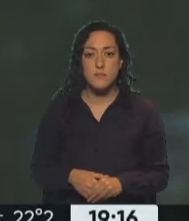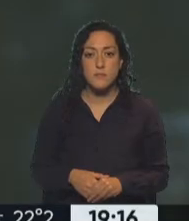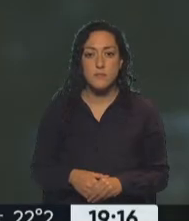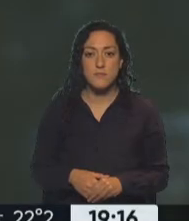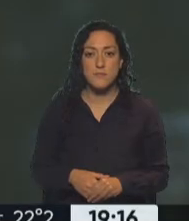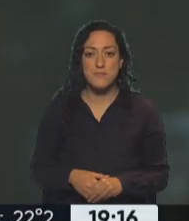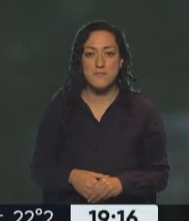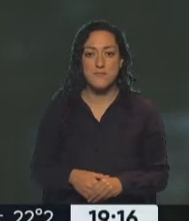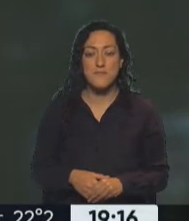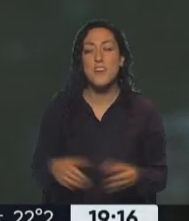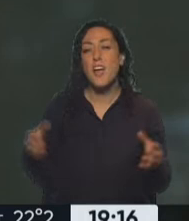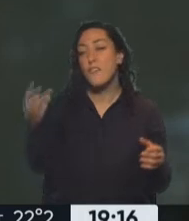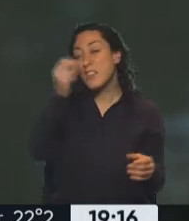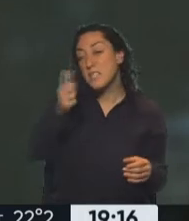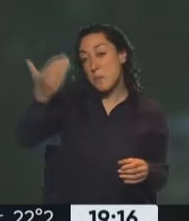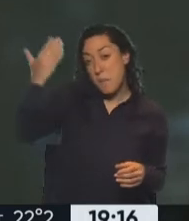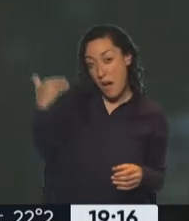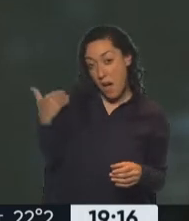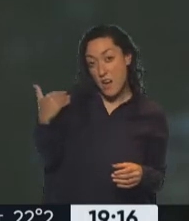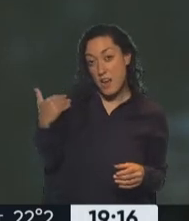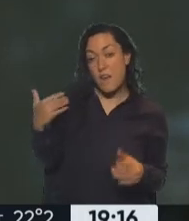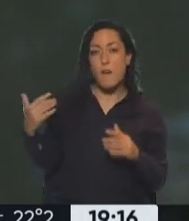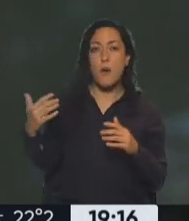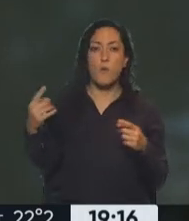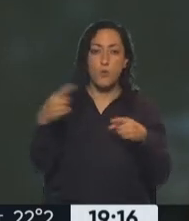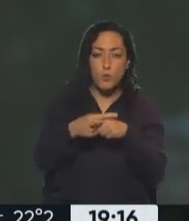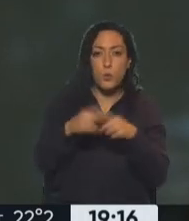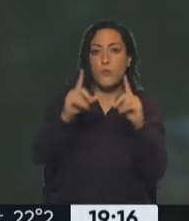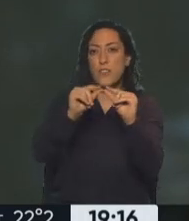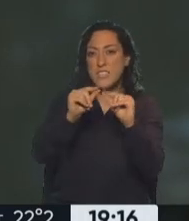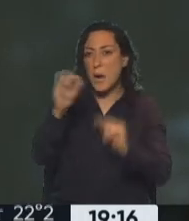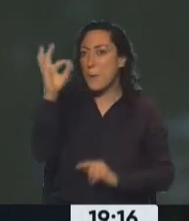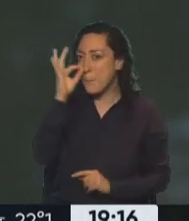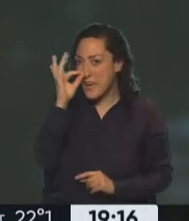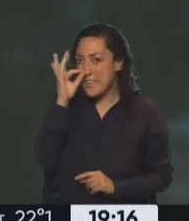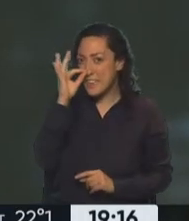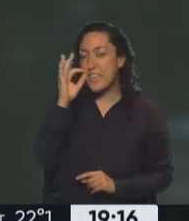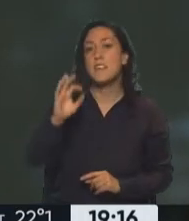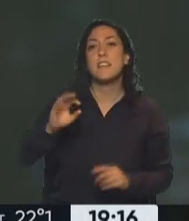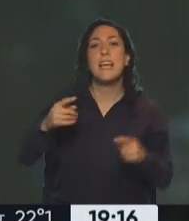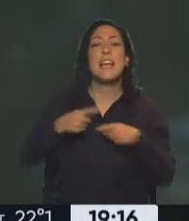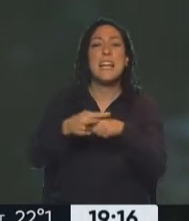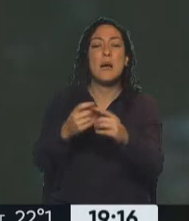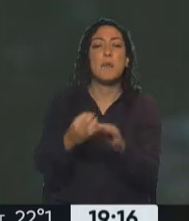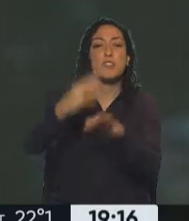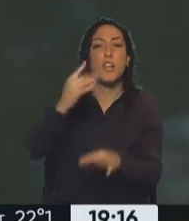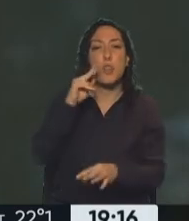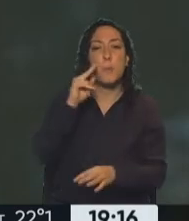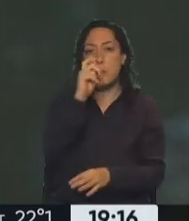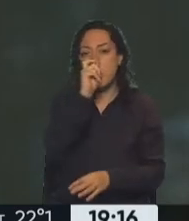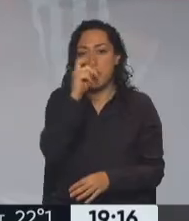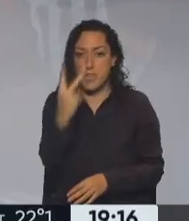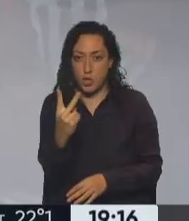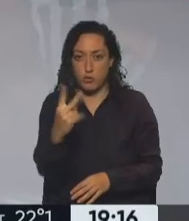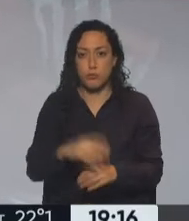Claro que sí, lo que dejó el fútbol del fin de semana, recordemos que estamos cursando la fecha 20 de la Liga Profesional 2022 y ya hay perlitas. Pablo Tiburci, ¿qué